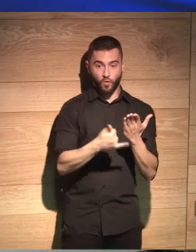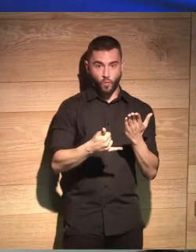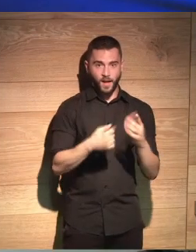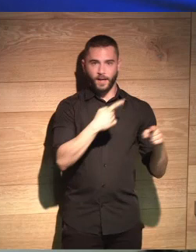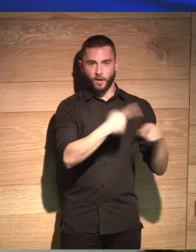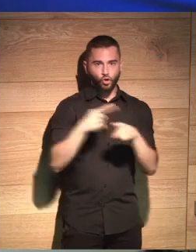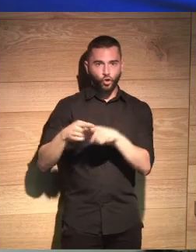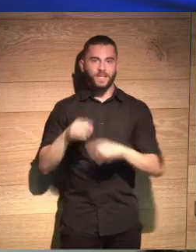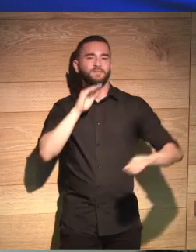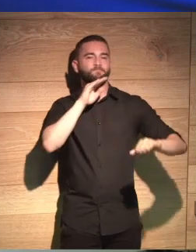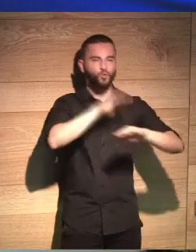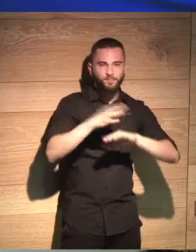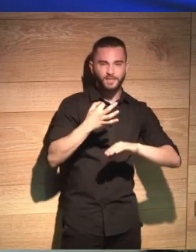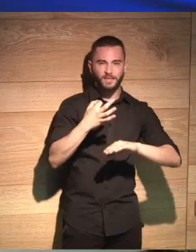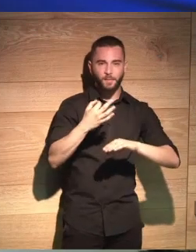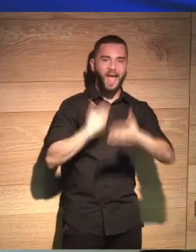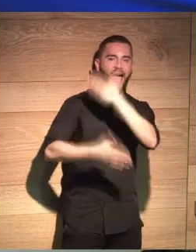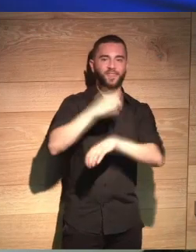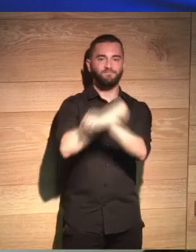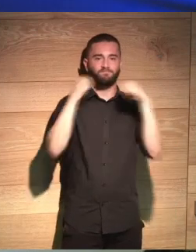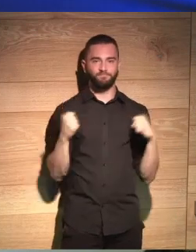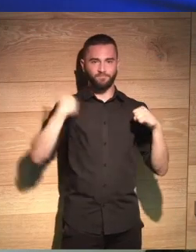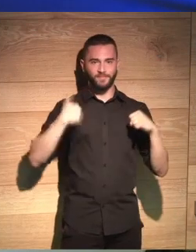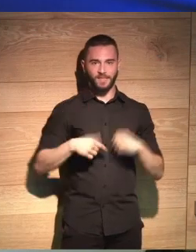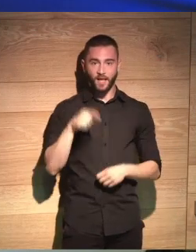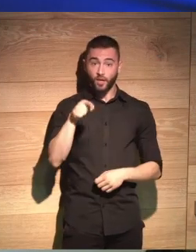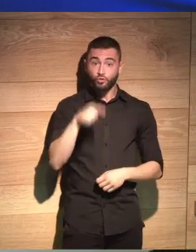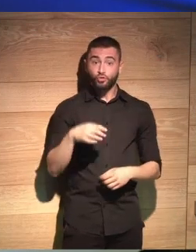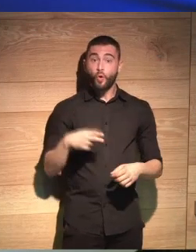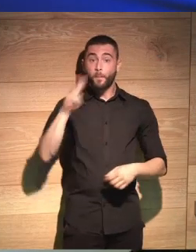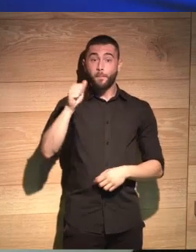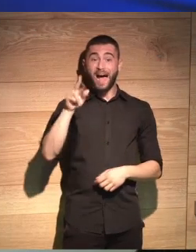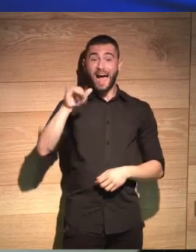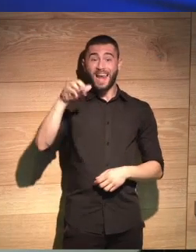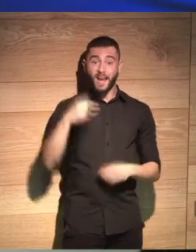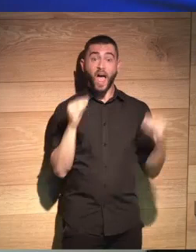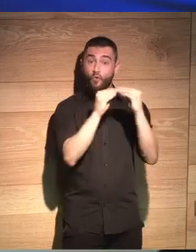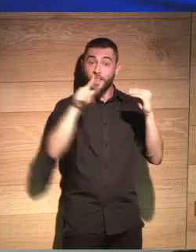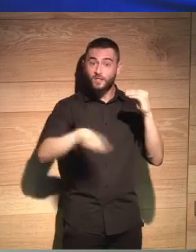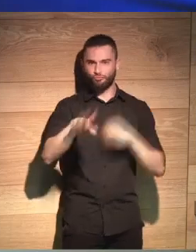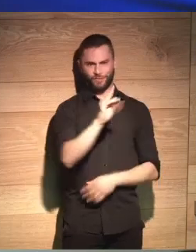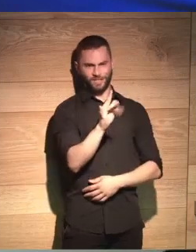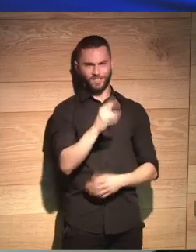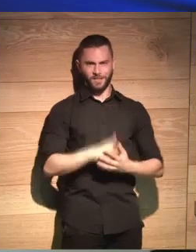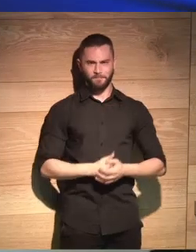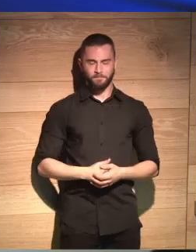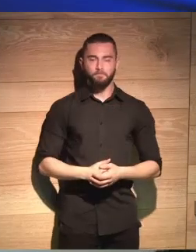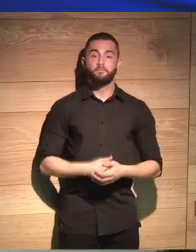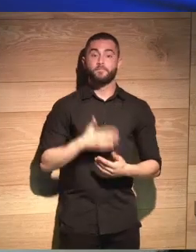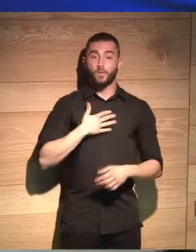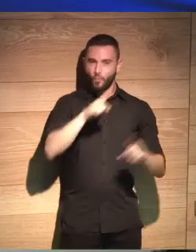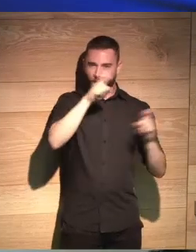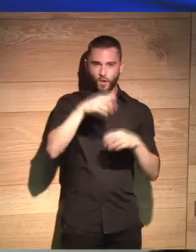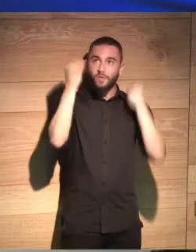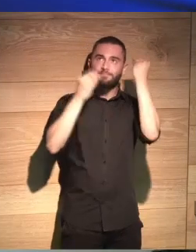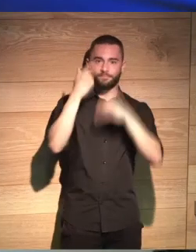ya establecidas. ¿Estás de acuerdo, Valeria? Sí, estoy de acuerdo, y fue una pregunta que me tuve